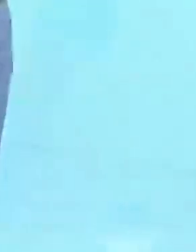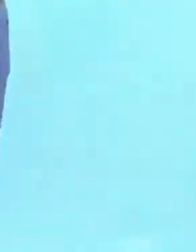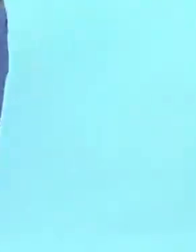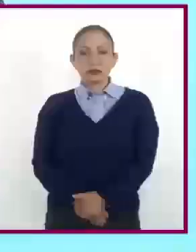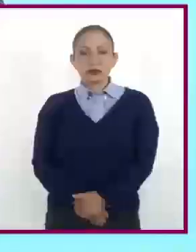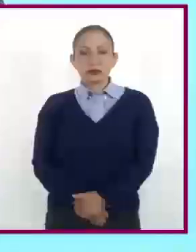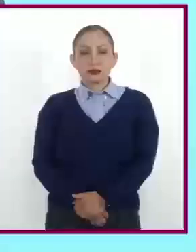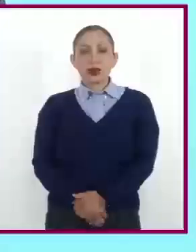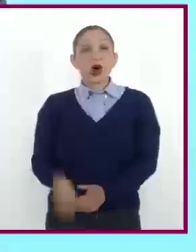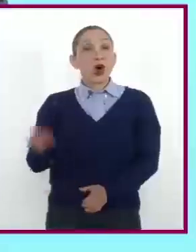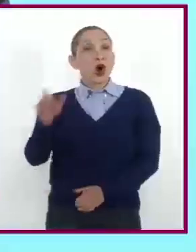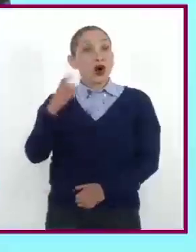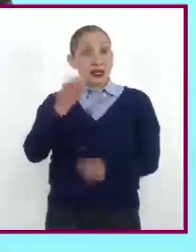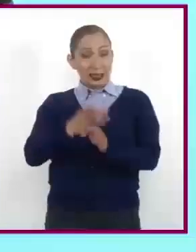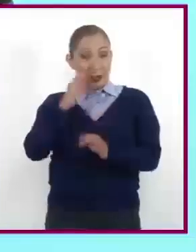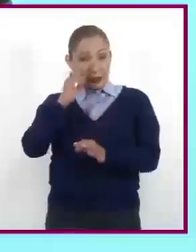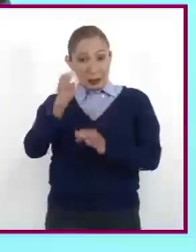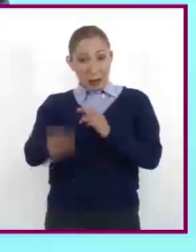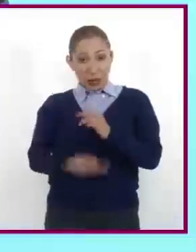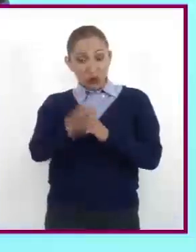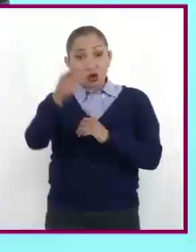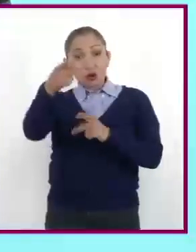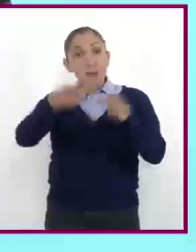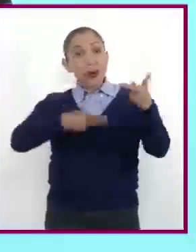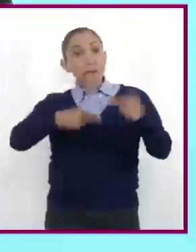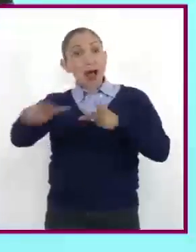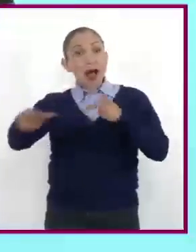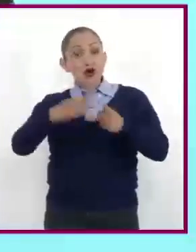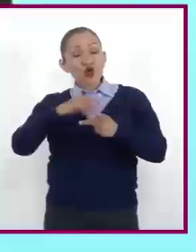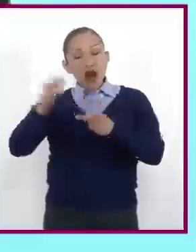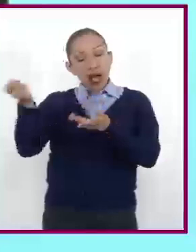A partir de las preguntas anteriores, elaboren